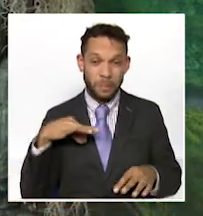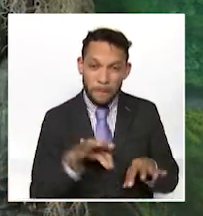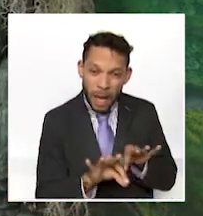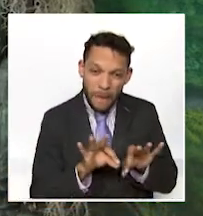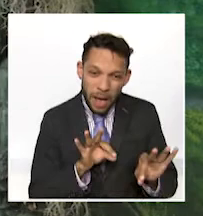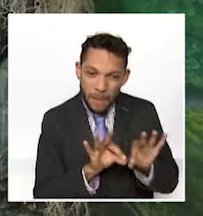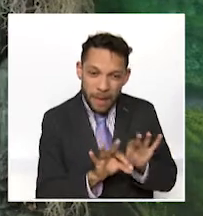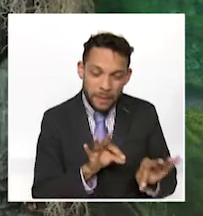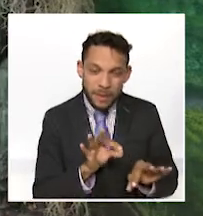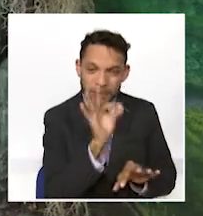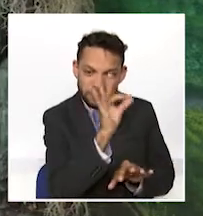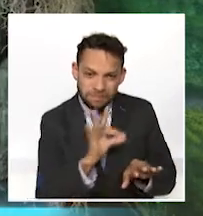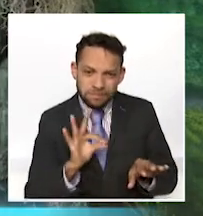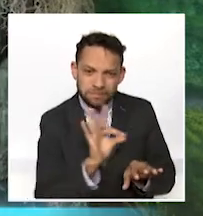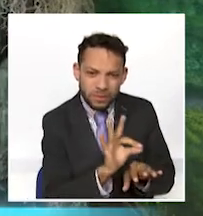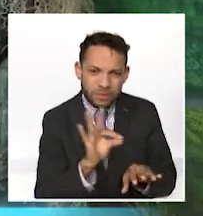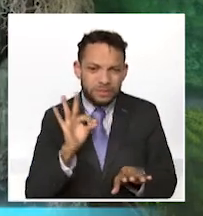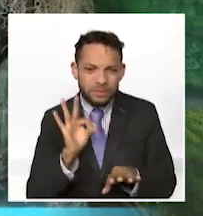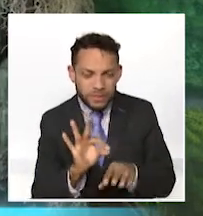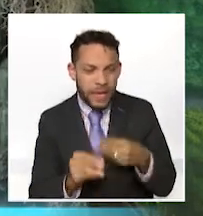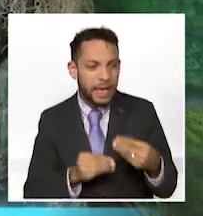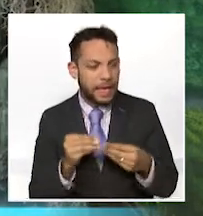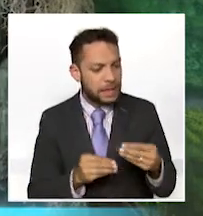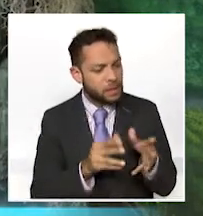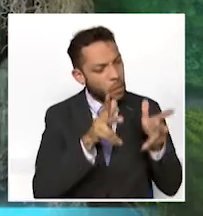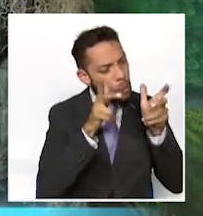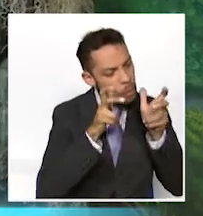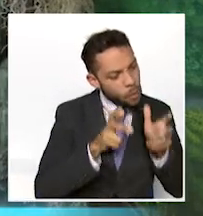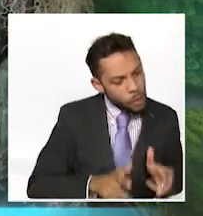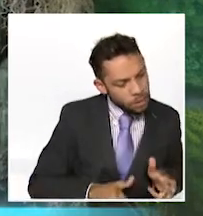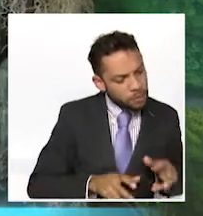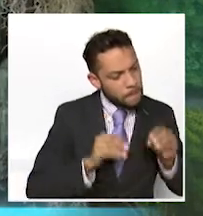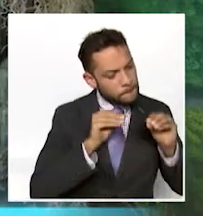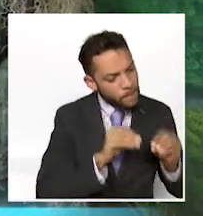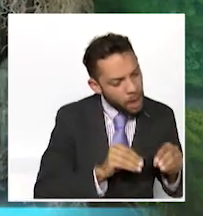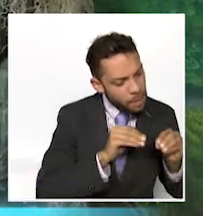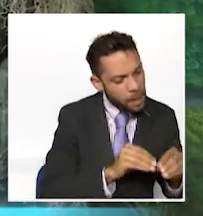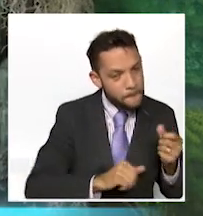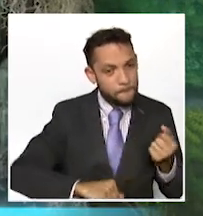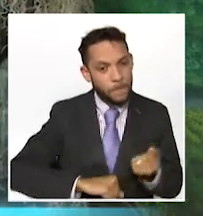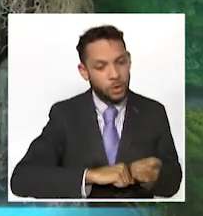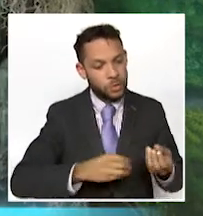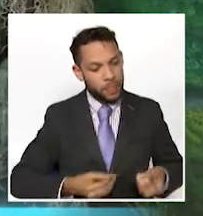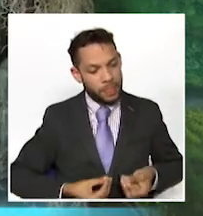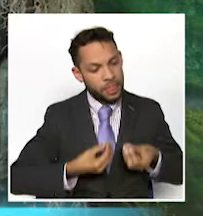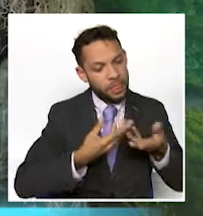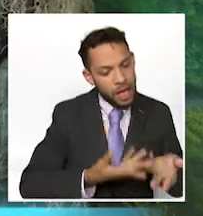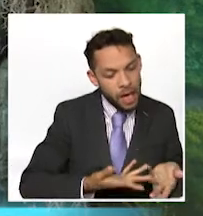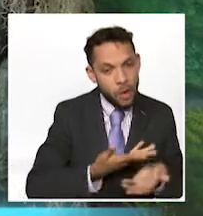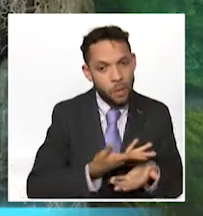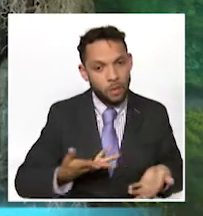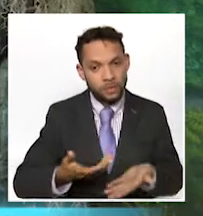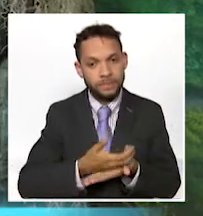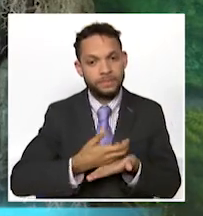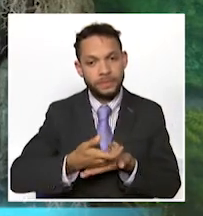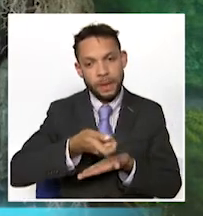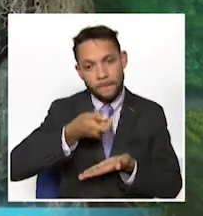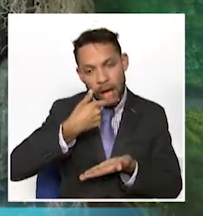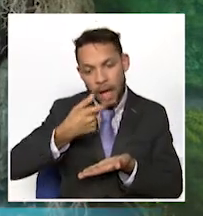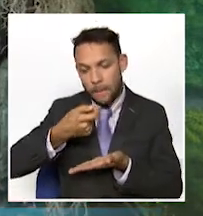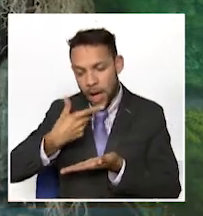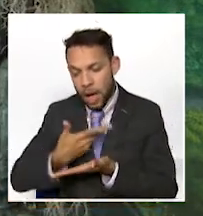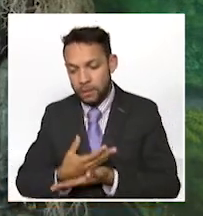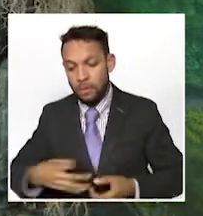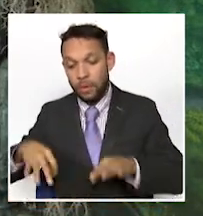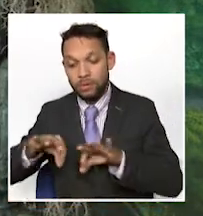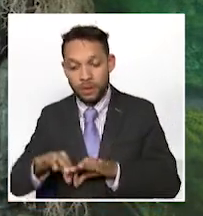Es que hacerle más al paciente fuera de darle ciertos medicamentos y entender la fisiología del dolor